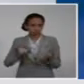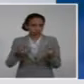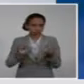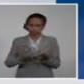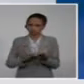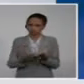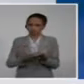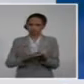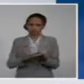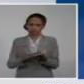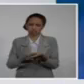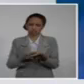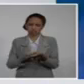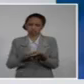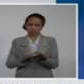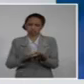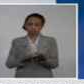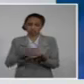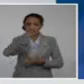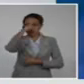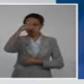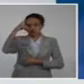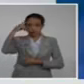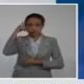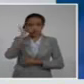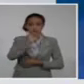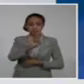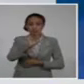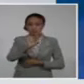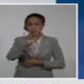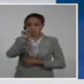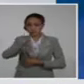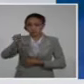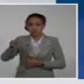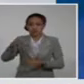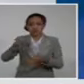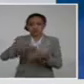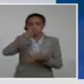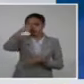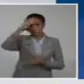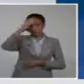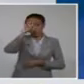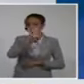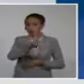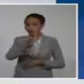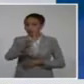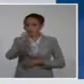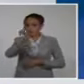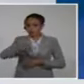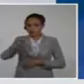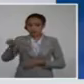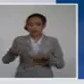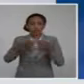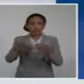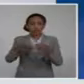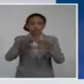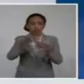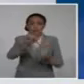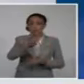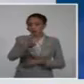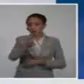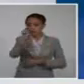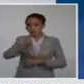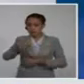enfermedad. Santi Espíritu 78, Santiago de Cuba 49, Granma 31,